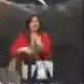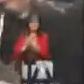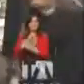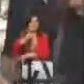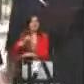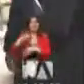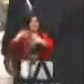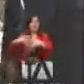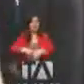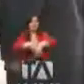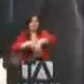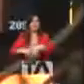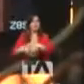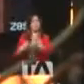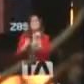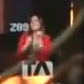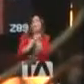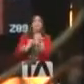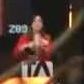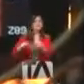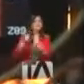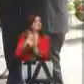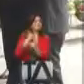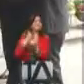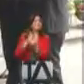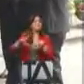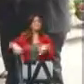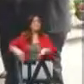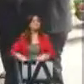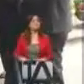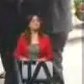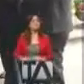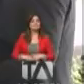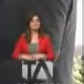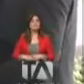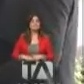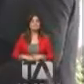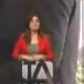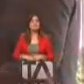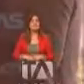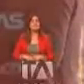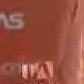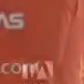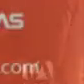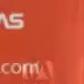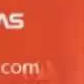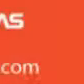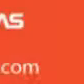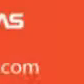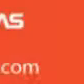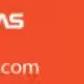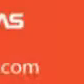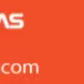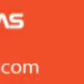en movilizaciones en apoyo a la gestión del presidente Lenín Moreno. En Quito, María Gracia Costa, 24 horas.